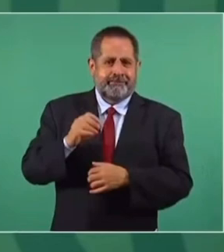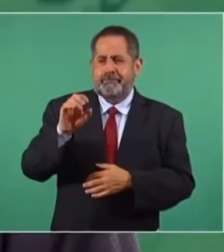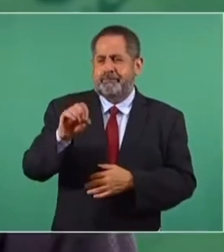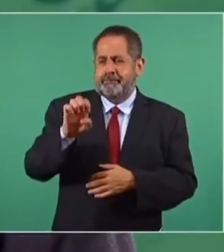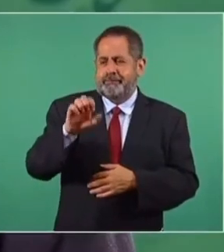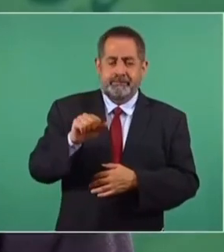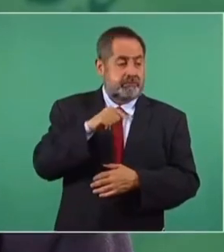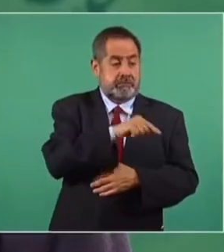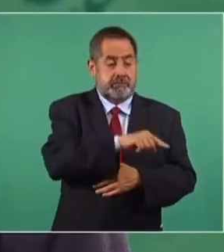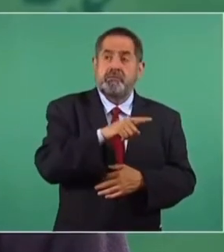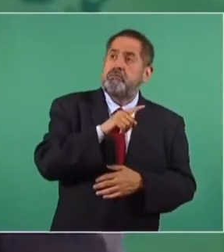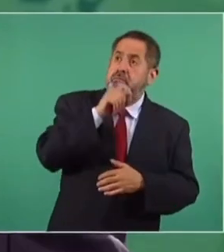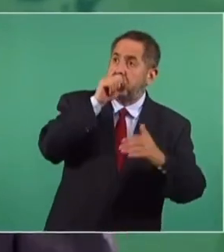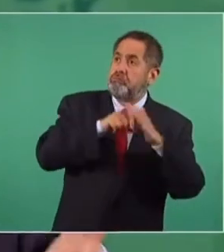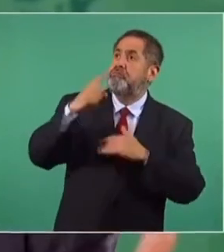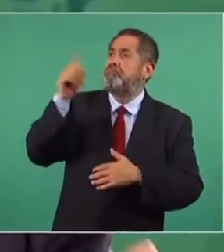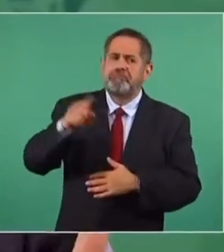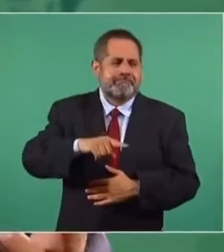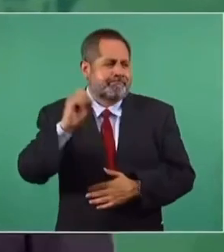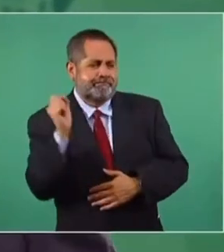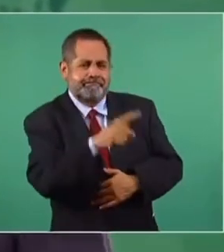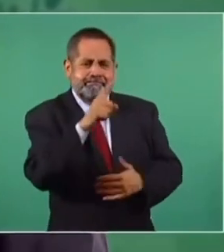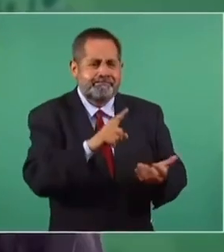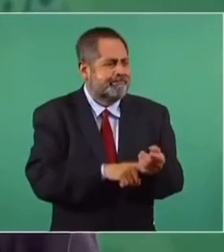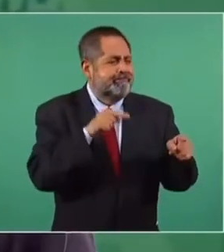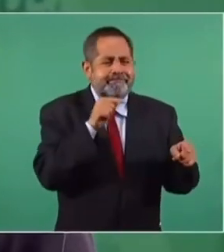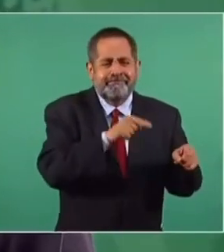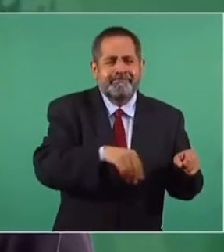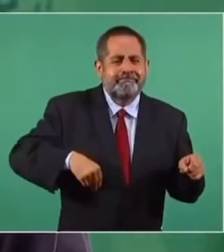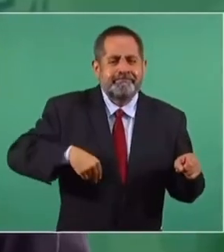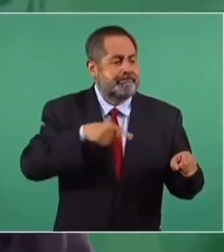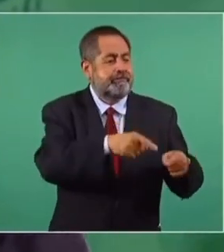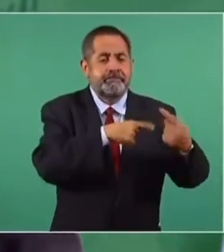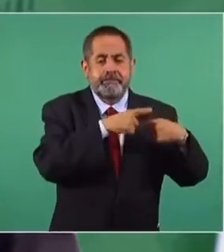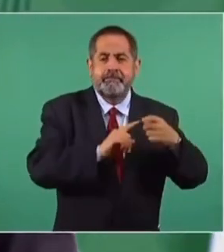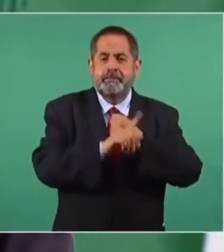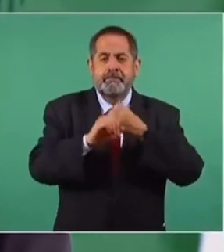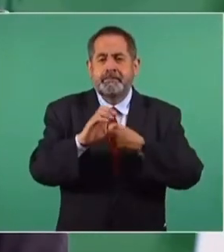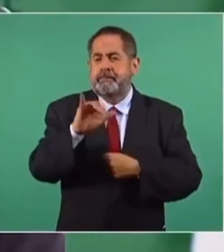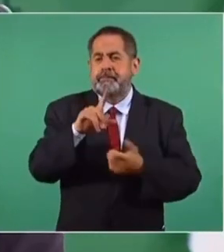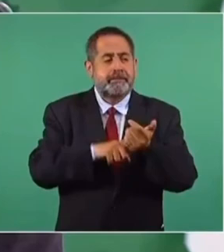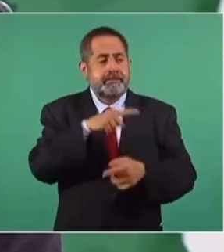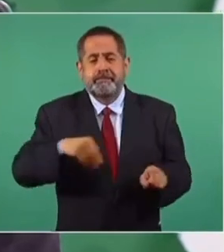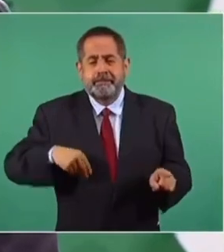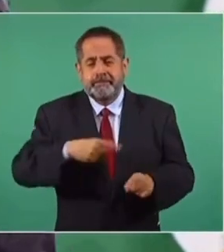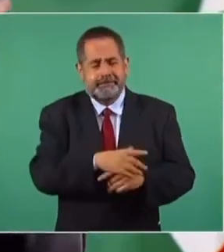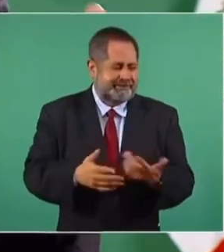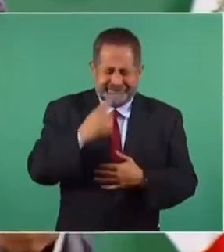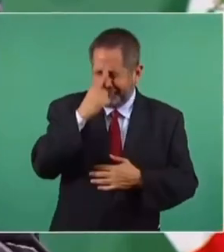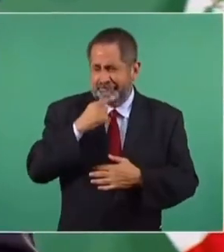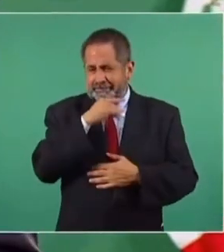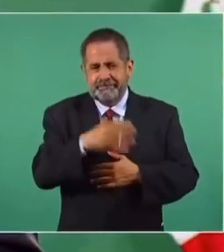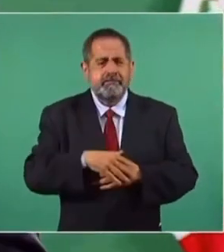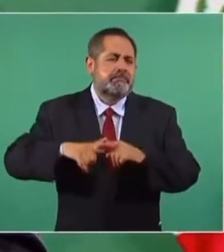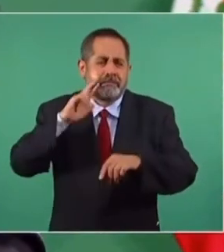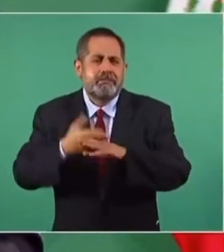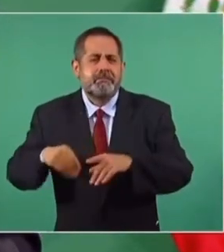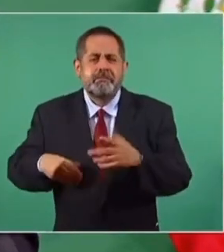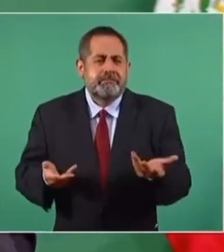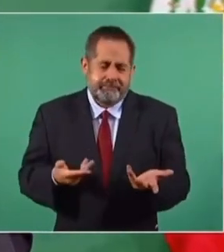en este caso a la OEA, cuando ellos fueron los causantes de la crisis de México. ¿O quiénes fueron los